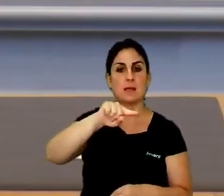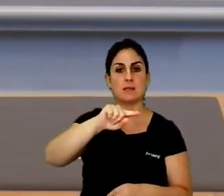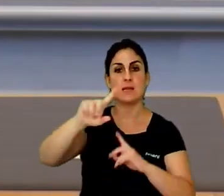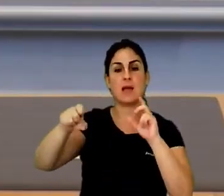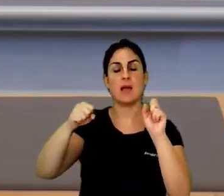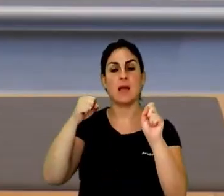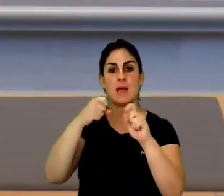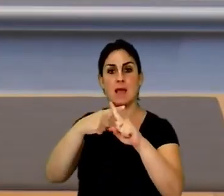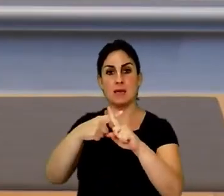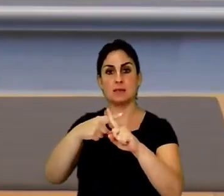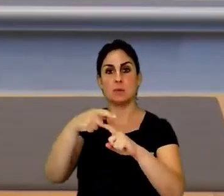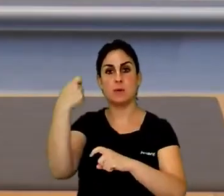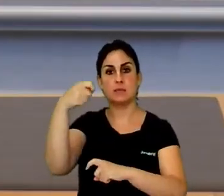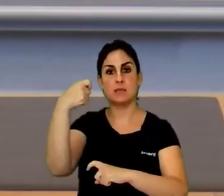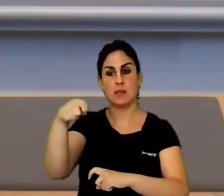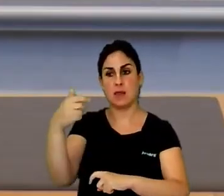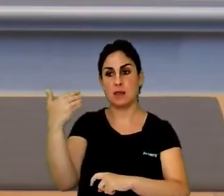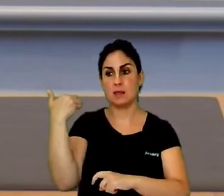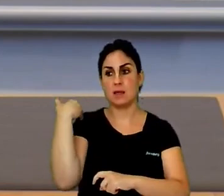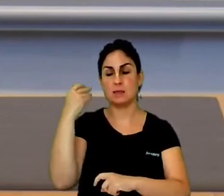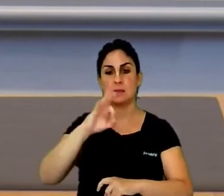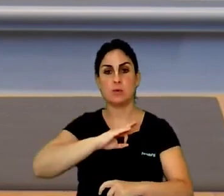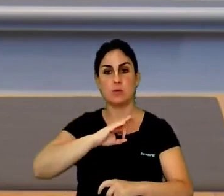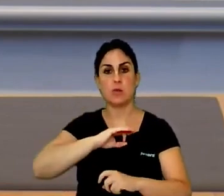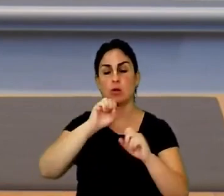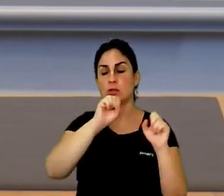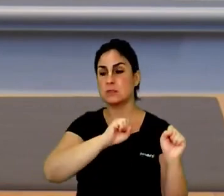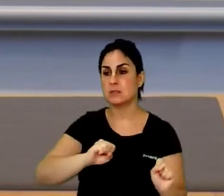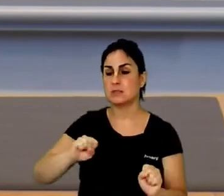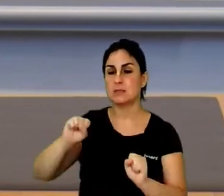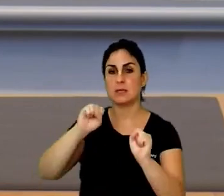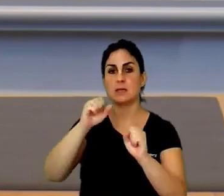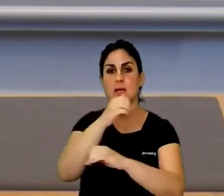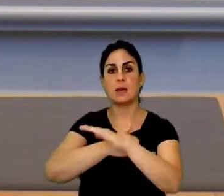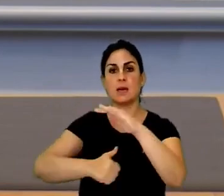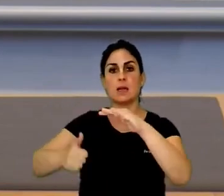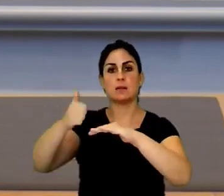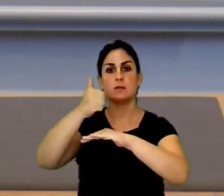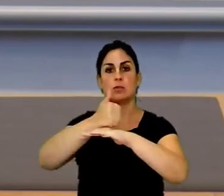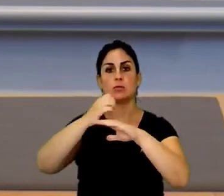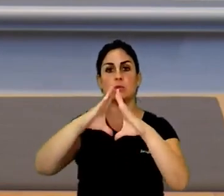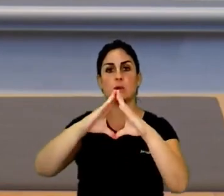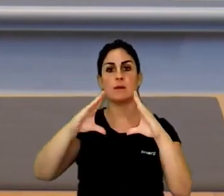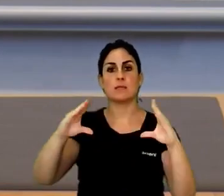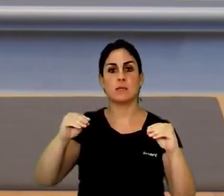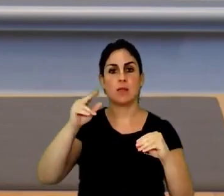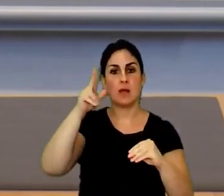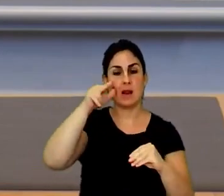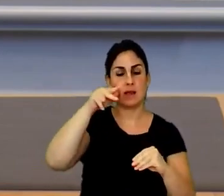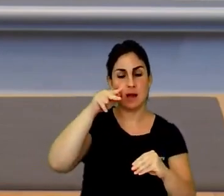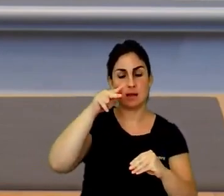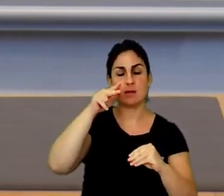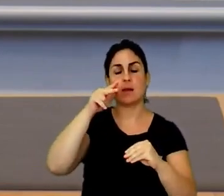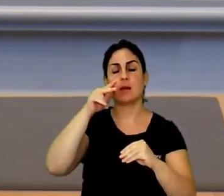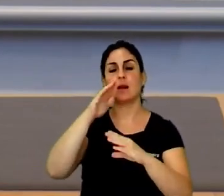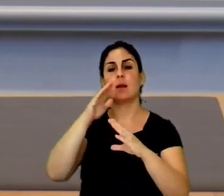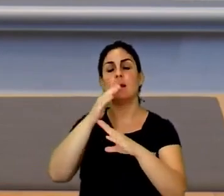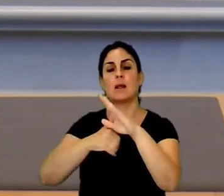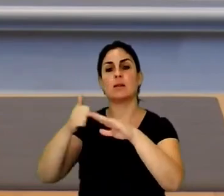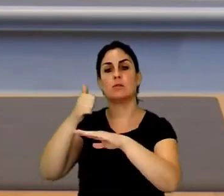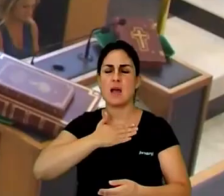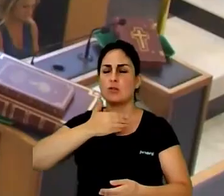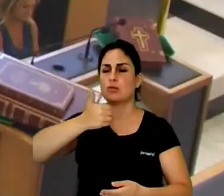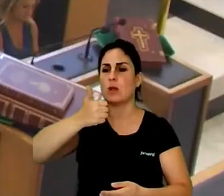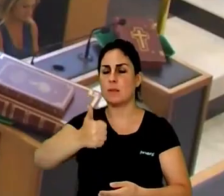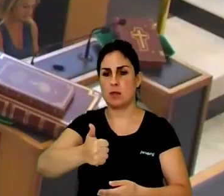agua es precisamente uno de los asuntos en los que la generalitat ahora presidida por Carlos mazón y la diputación del alicante que lidera